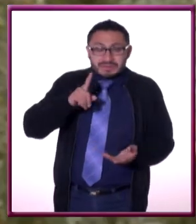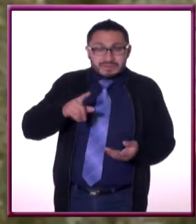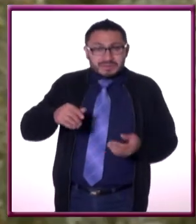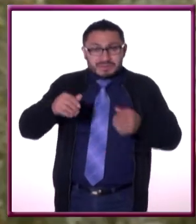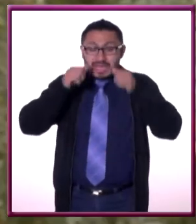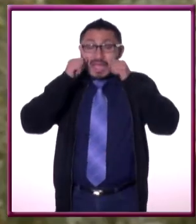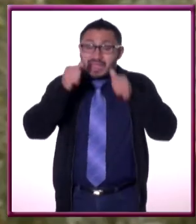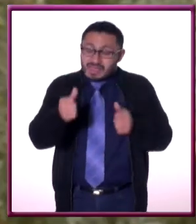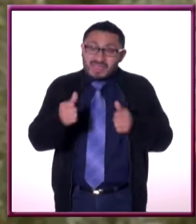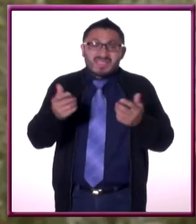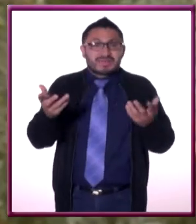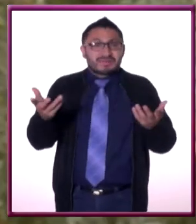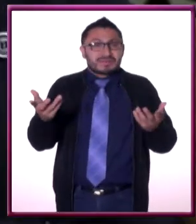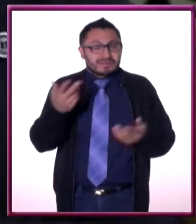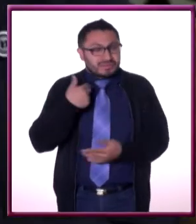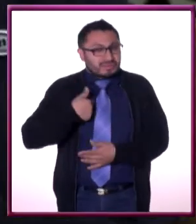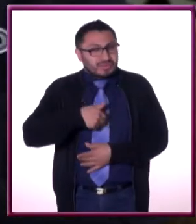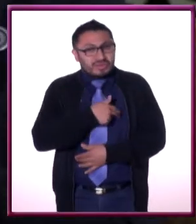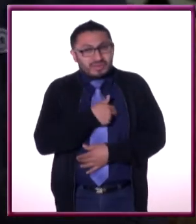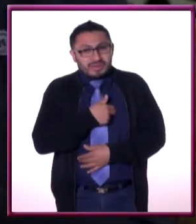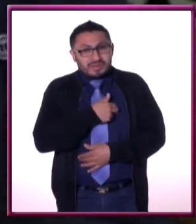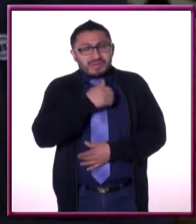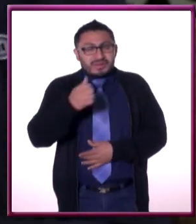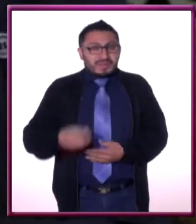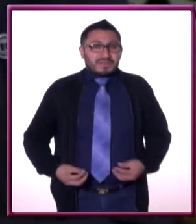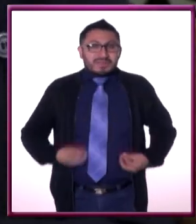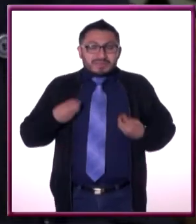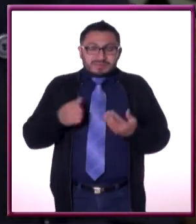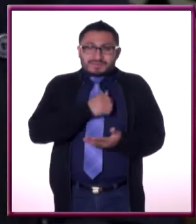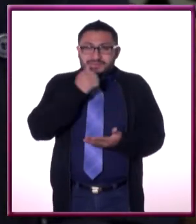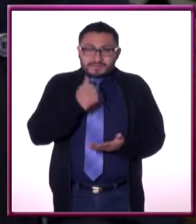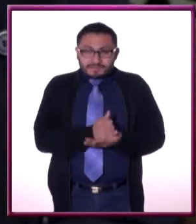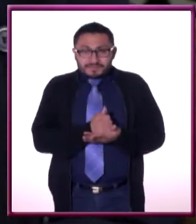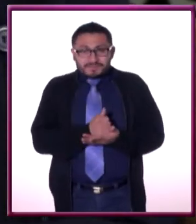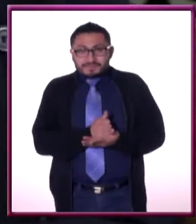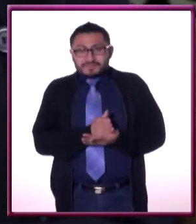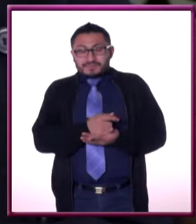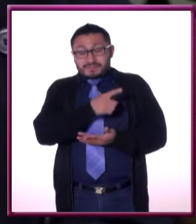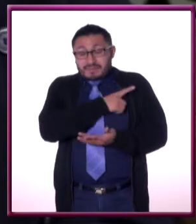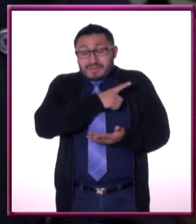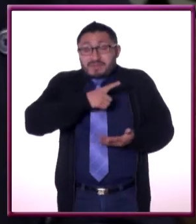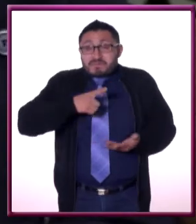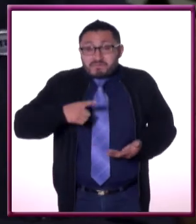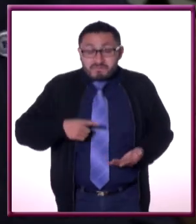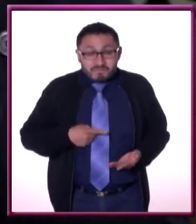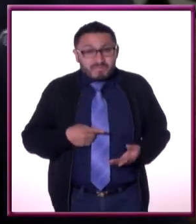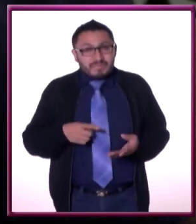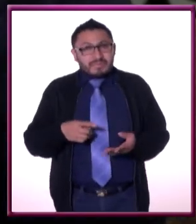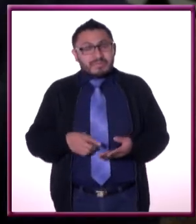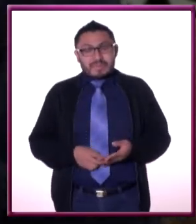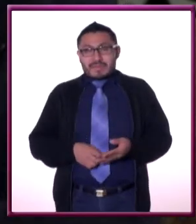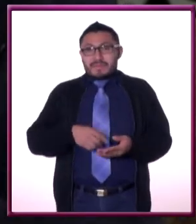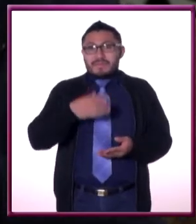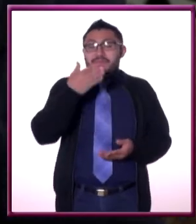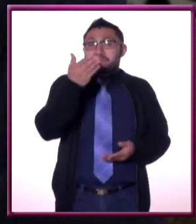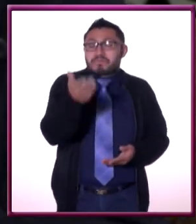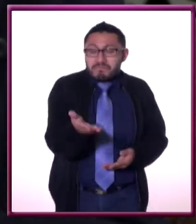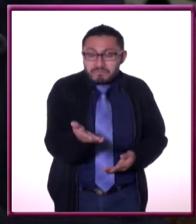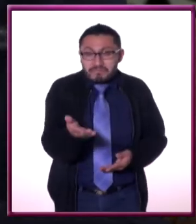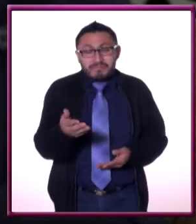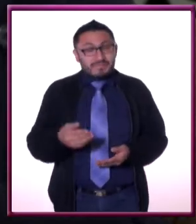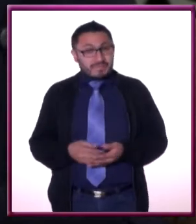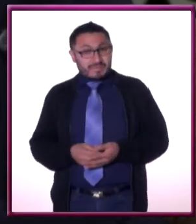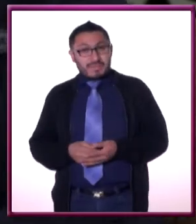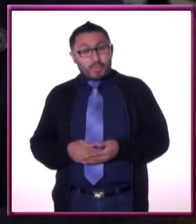Los ciudadanos debemos, y generalmente los urbanitas, las personas que vivimos en las ciudades, deberíamos encargarlos,